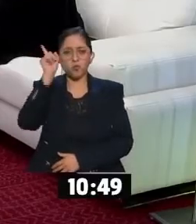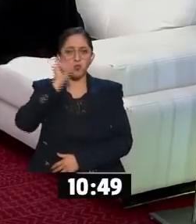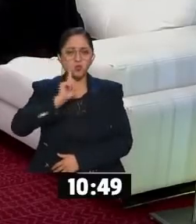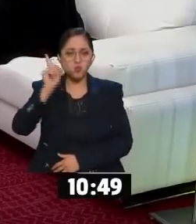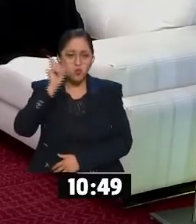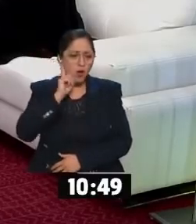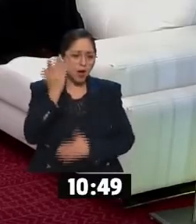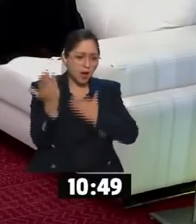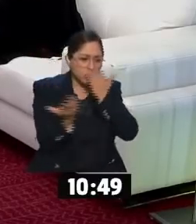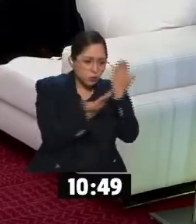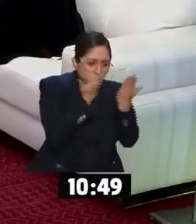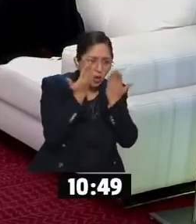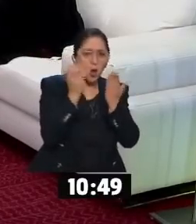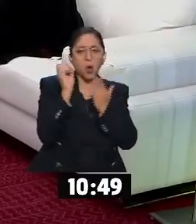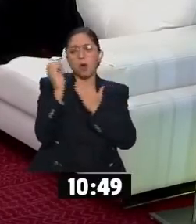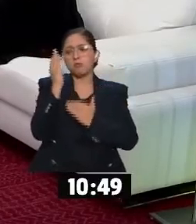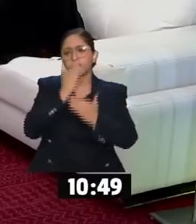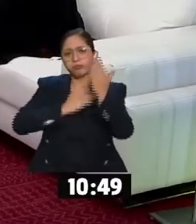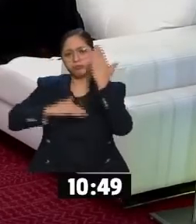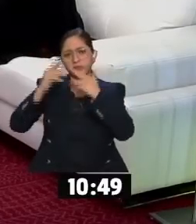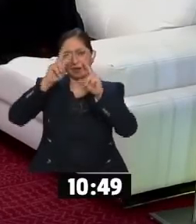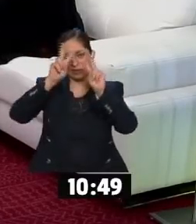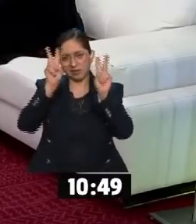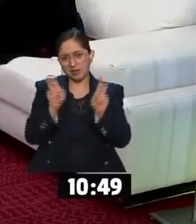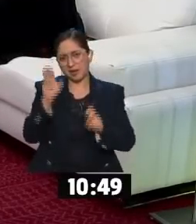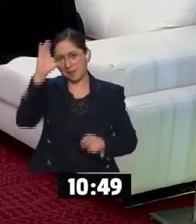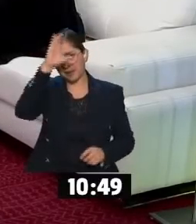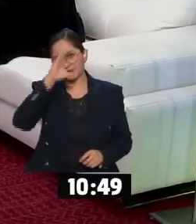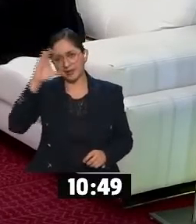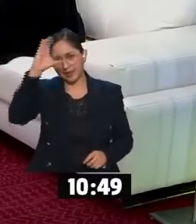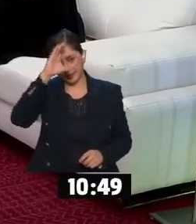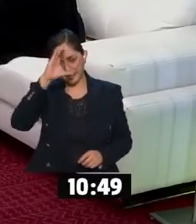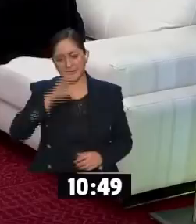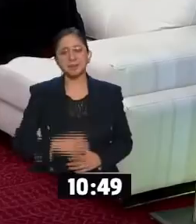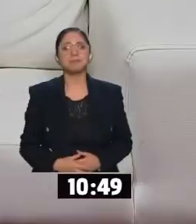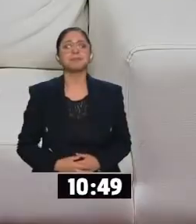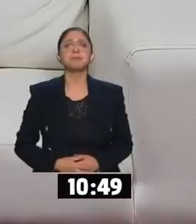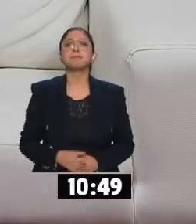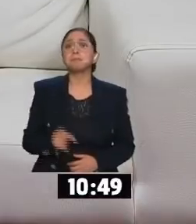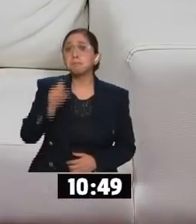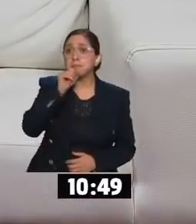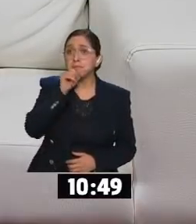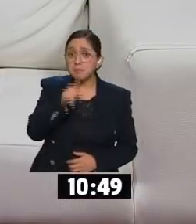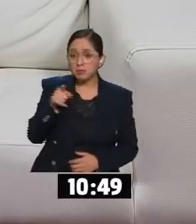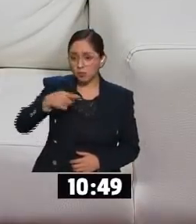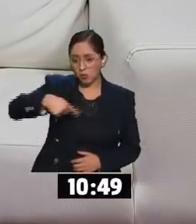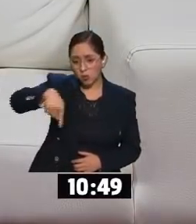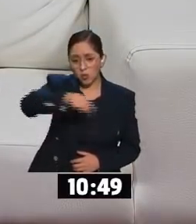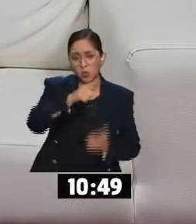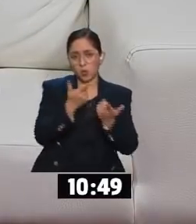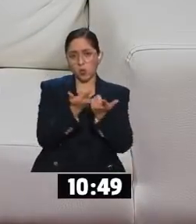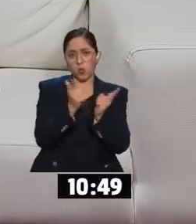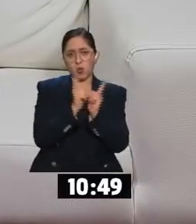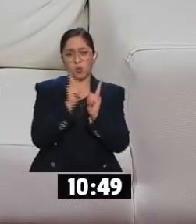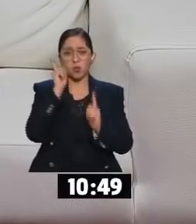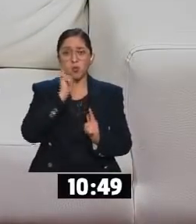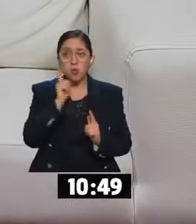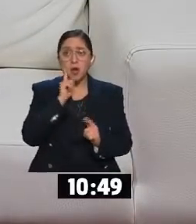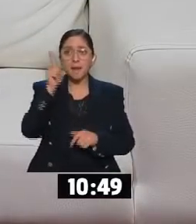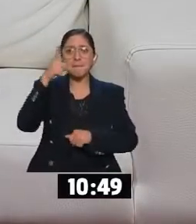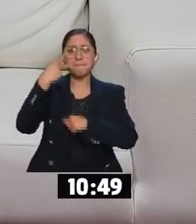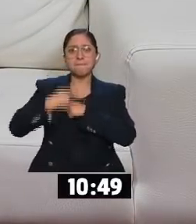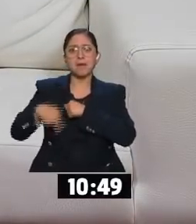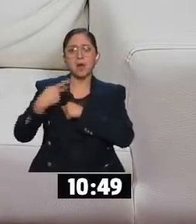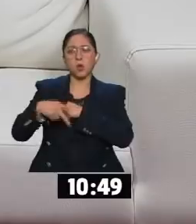en la ciencia. Hay imágenes brutales ahorita en las redes donde ven. Pues ellas peligran por su vida, ¿no? Es lo que dijeron, que México no solo les salvó la vida,